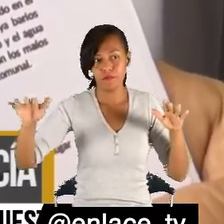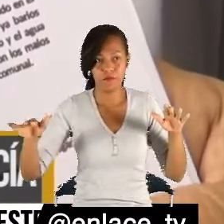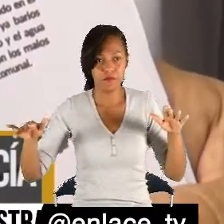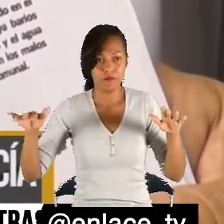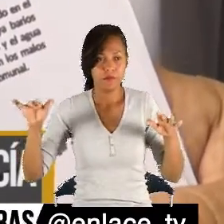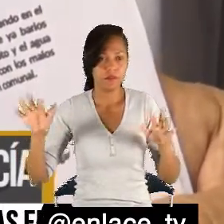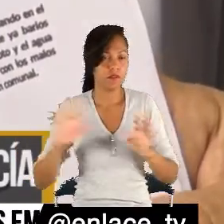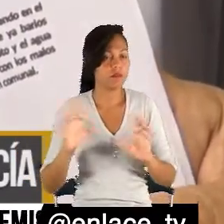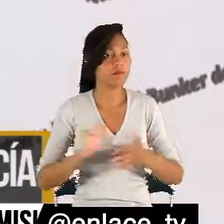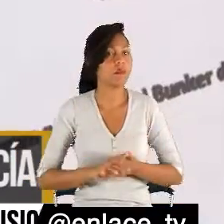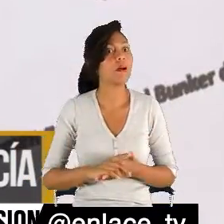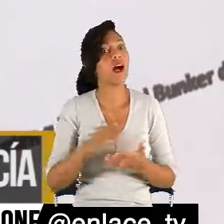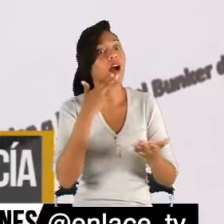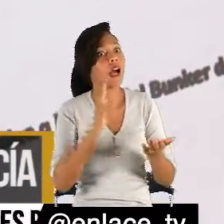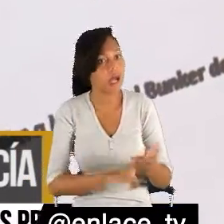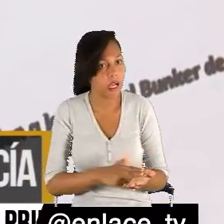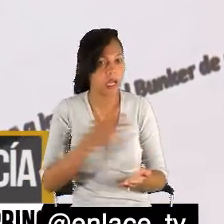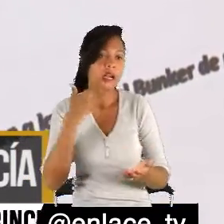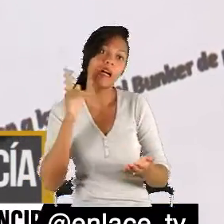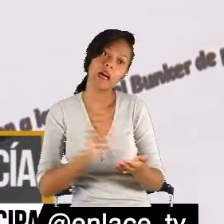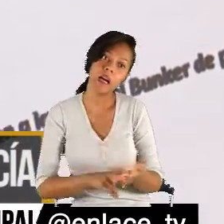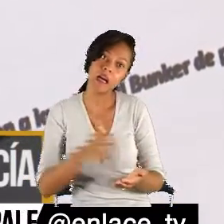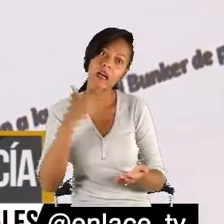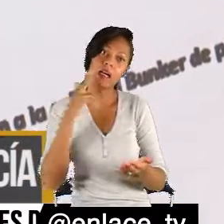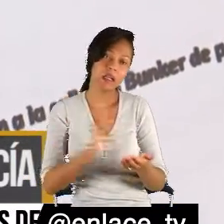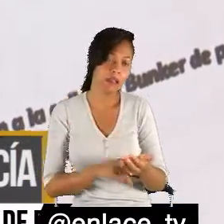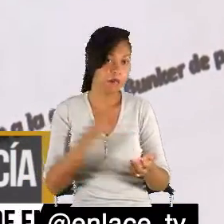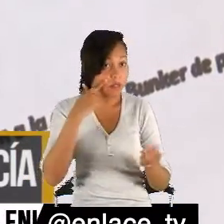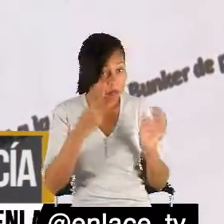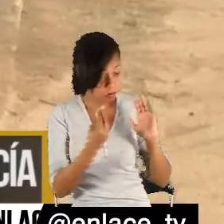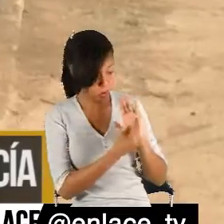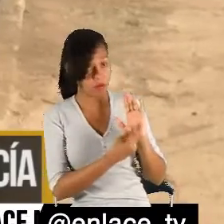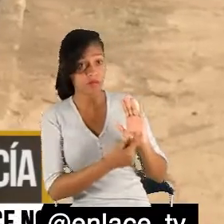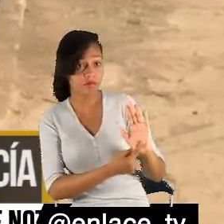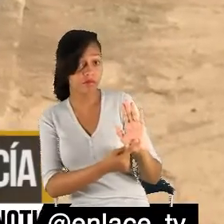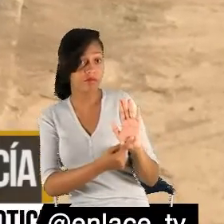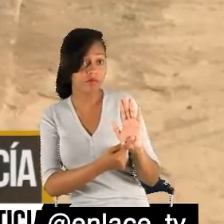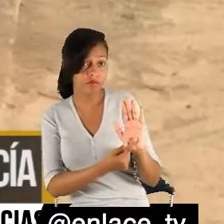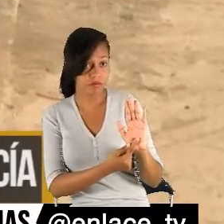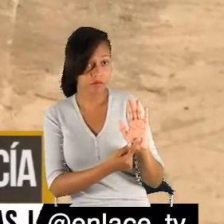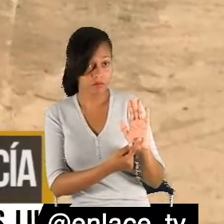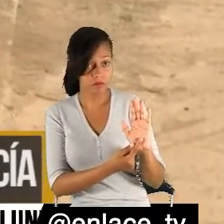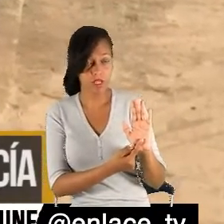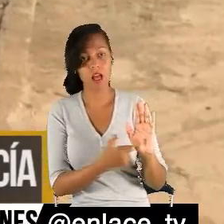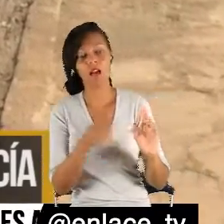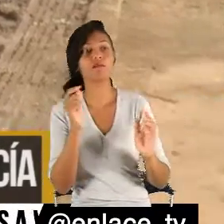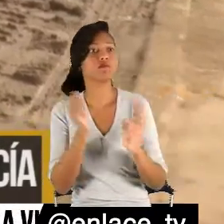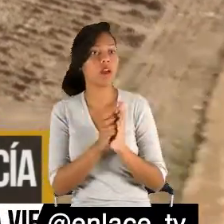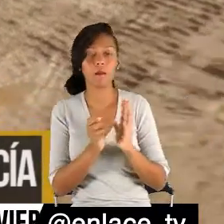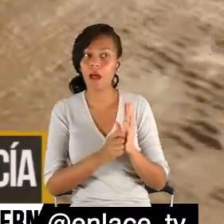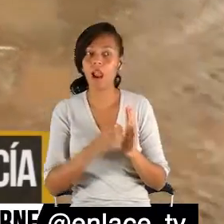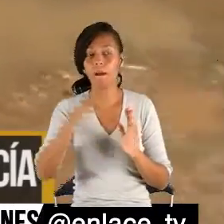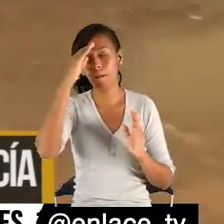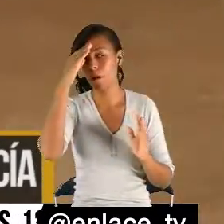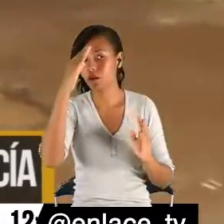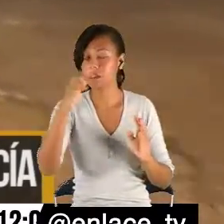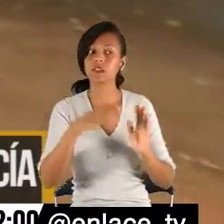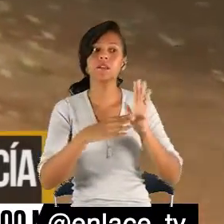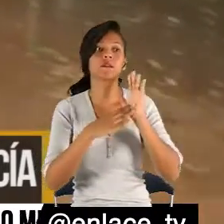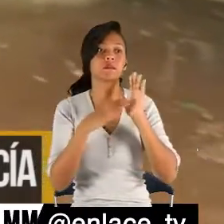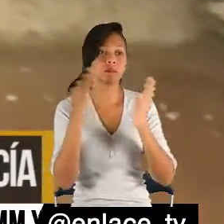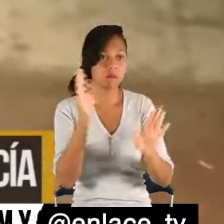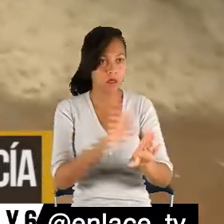se le han mandado cartas como como pueden aquí tenemos constancia de todas las cartas que se han mandado a la policía nacional les hemos hablado directamente con